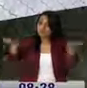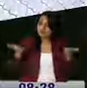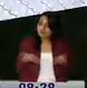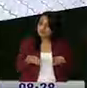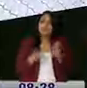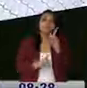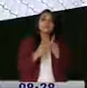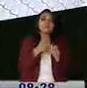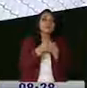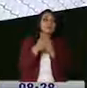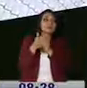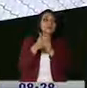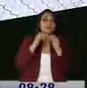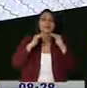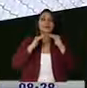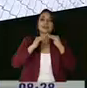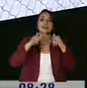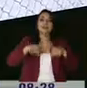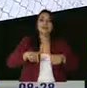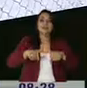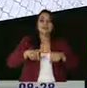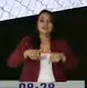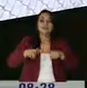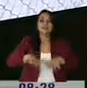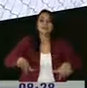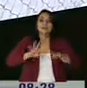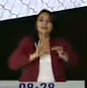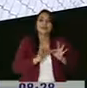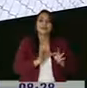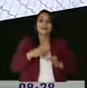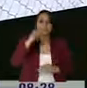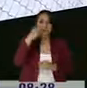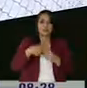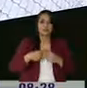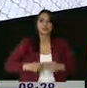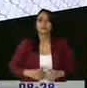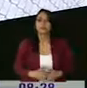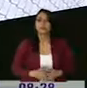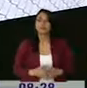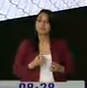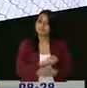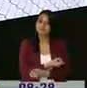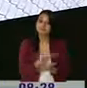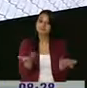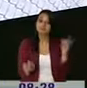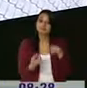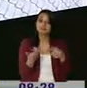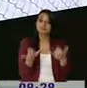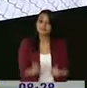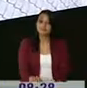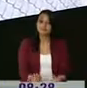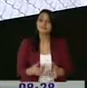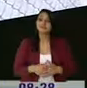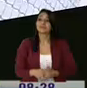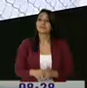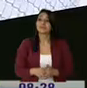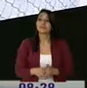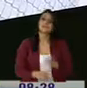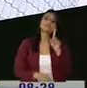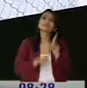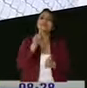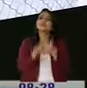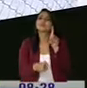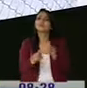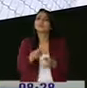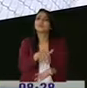los moradores de aquí de la zona de Calderón, al norte de la capital. Esta es la información que nosotros tenemos desde aquí. Tal vez, Robert,